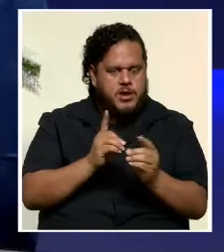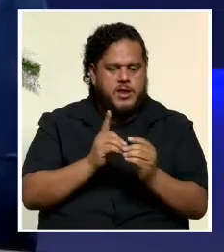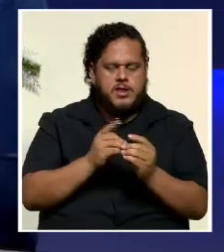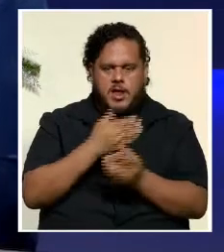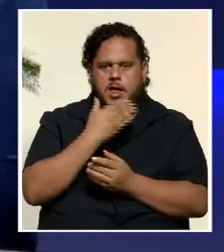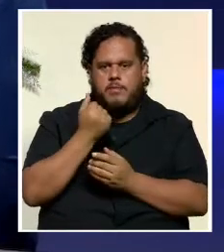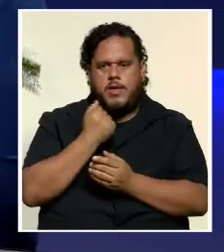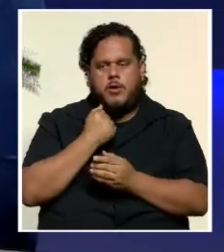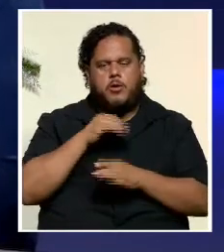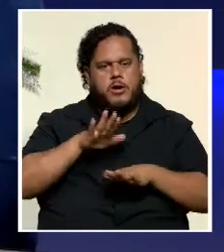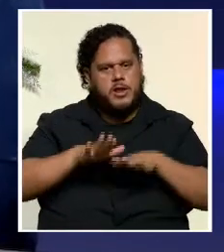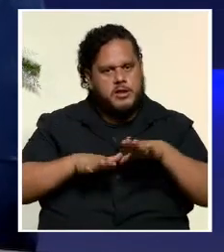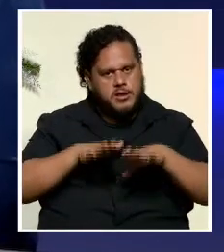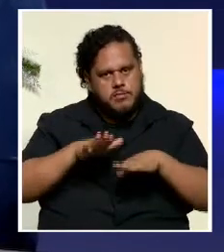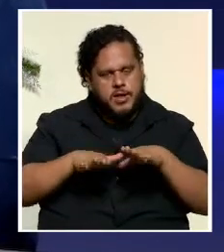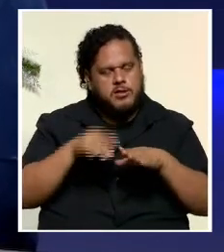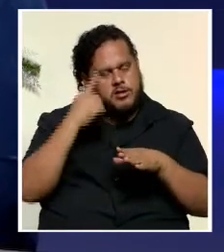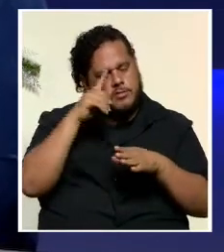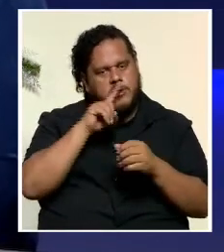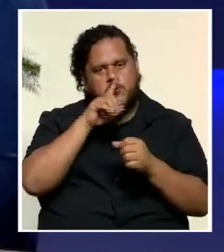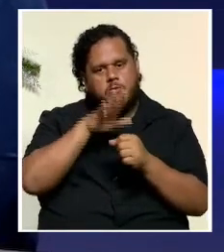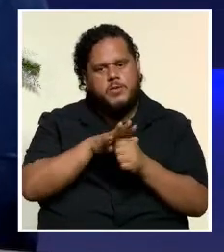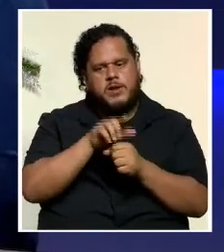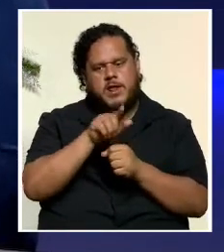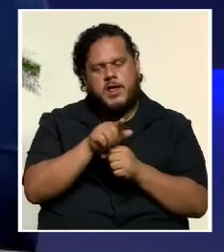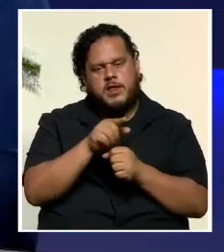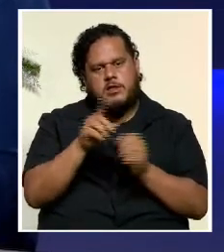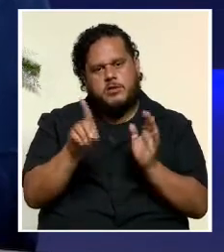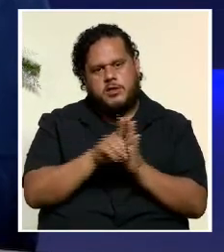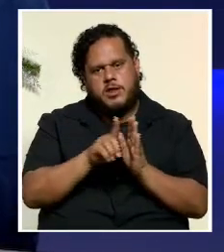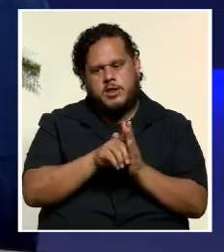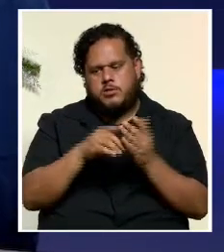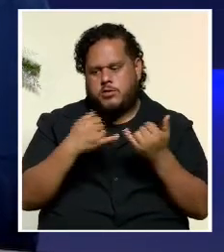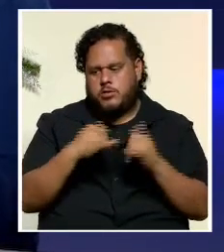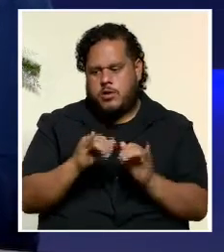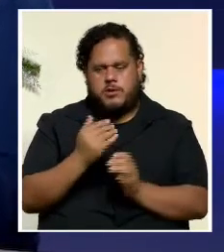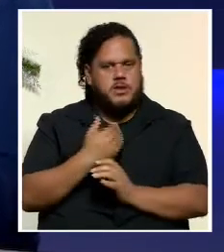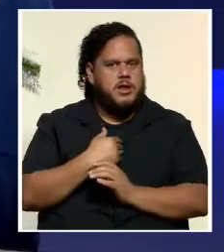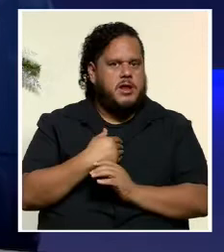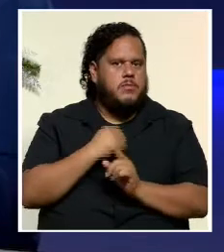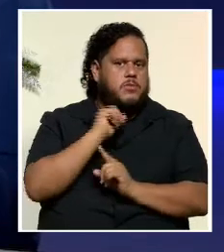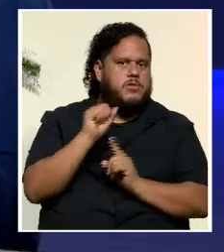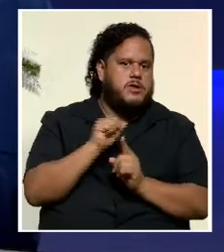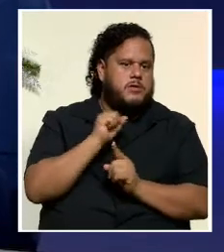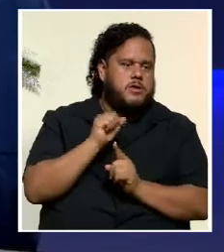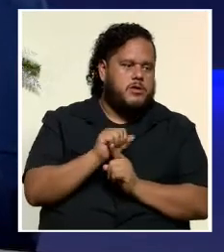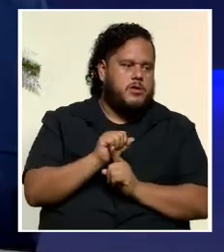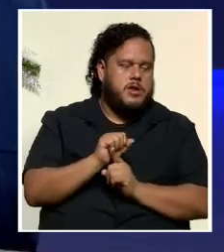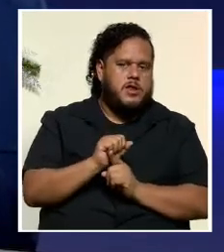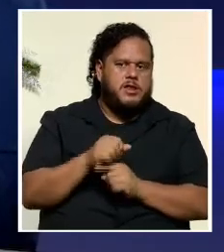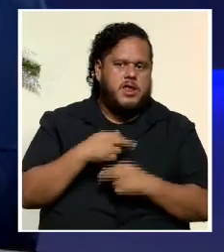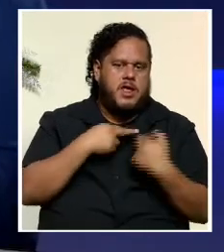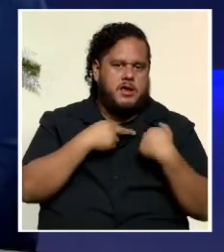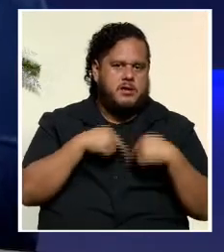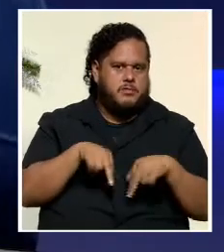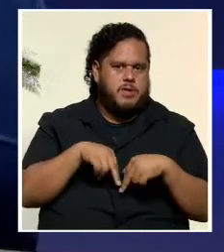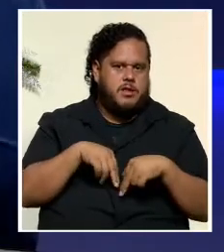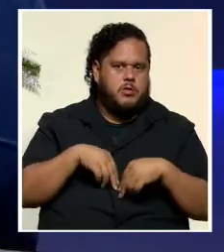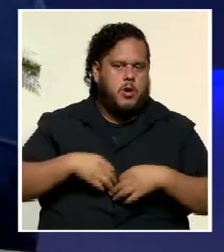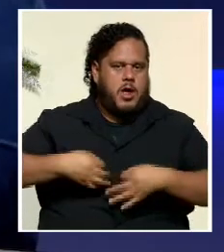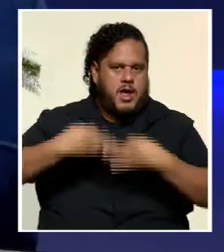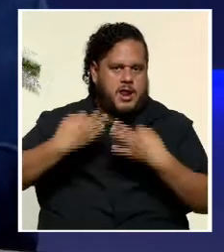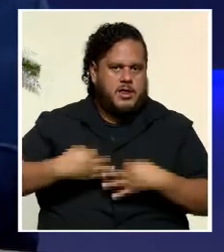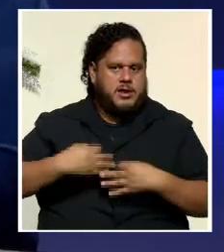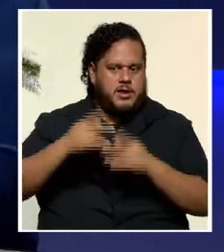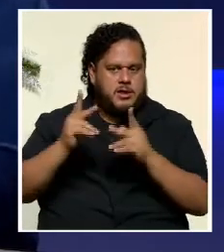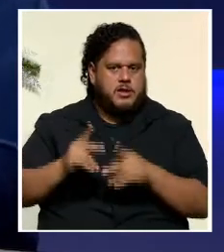el cumplimiento de estos derechos. Todavía tenemos casos de irrespeto a la dignidad de las personas,